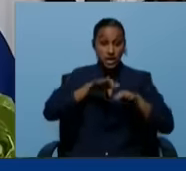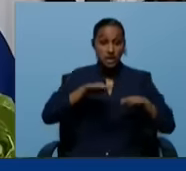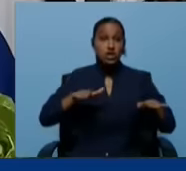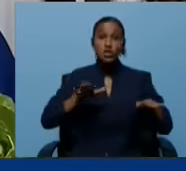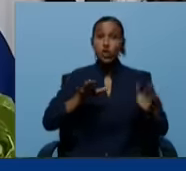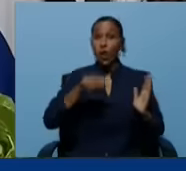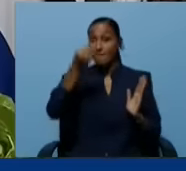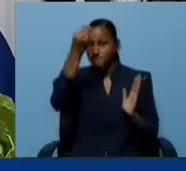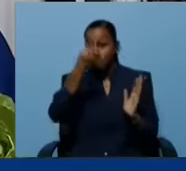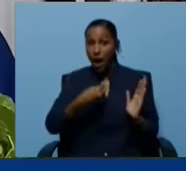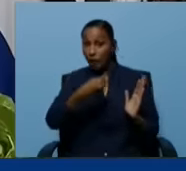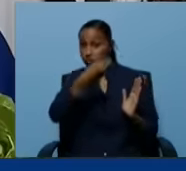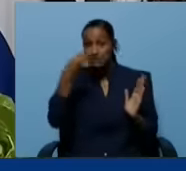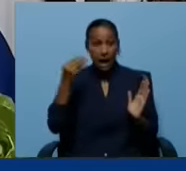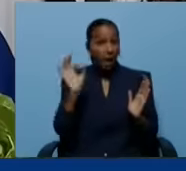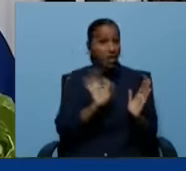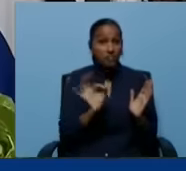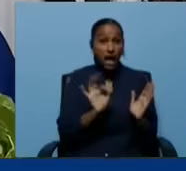cementerio.